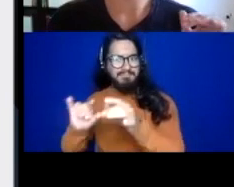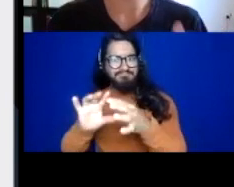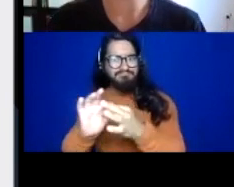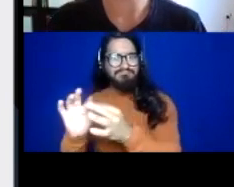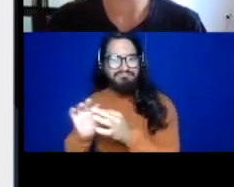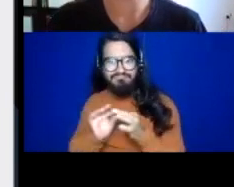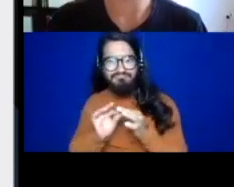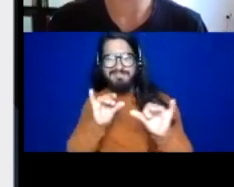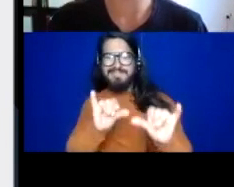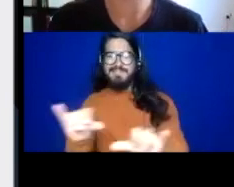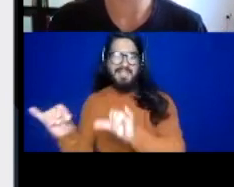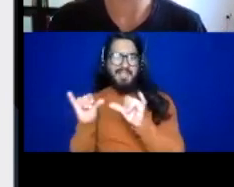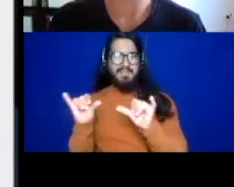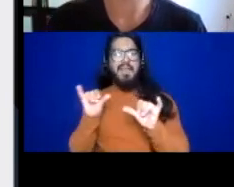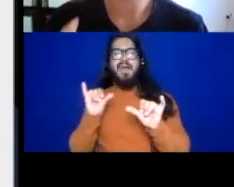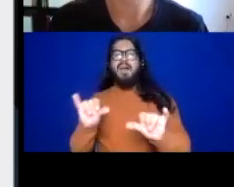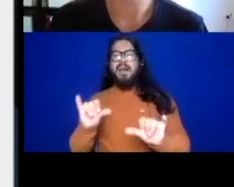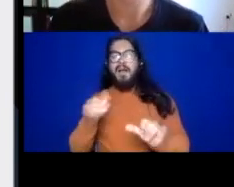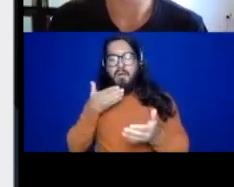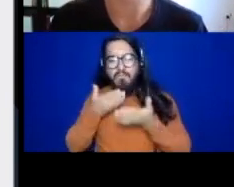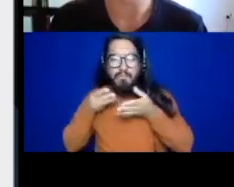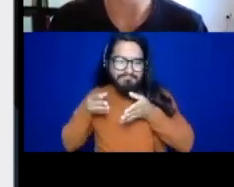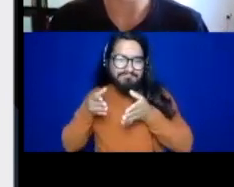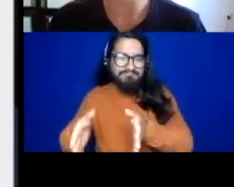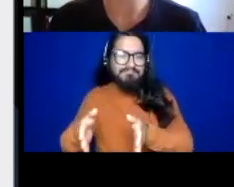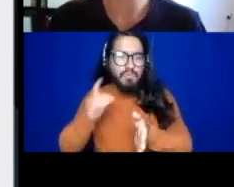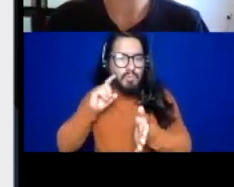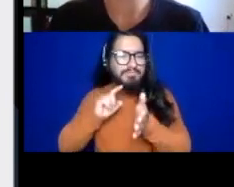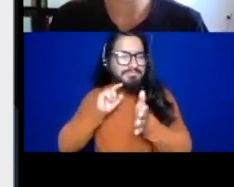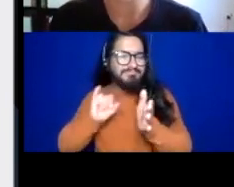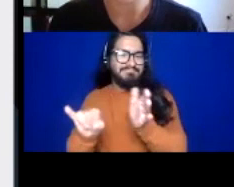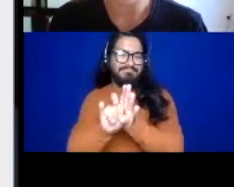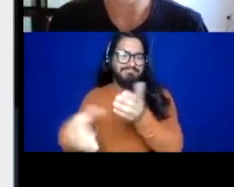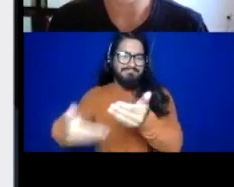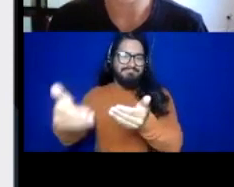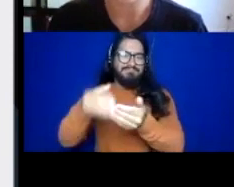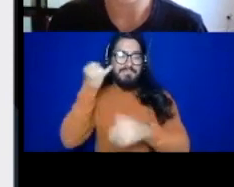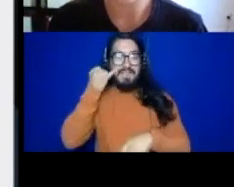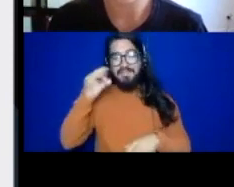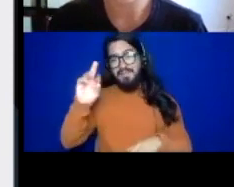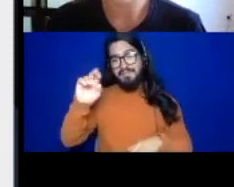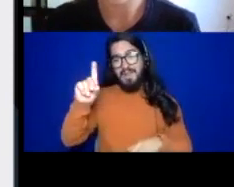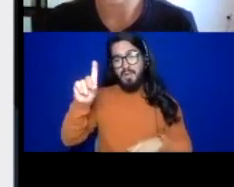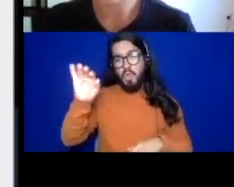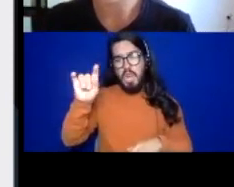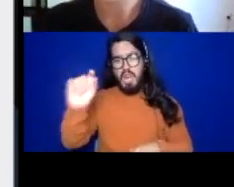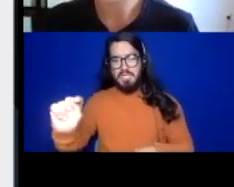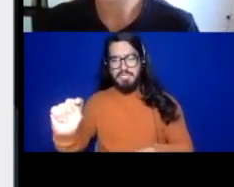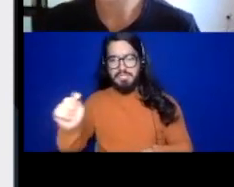otra persona recibe el mismo correo. Es una manera de hablar sobre eso y ver si puedes identificarlo, si es phishing o